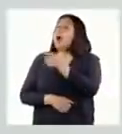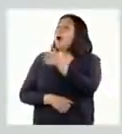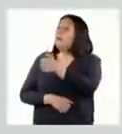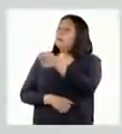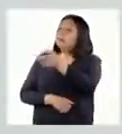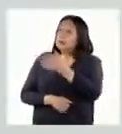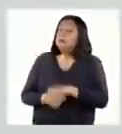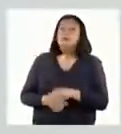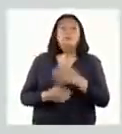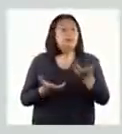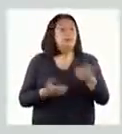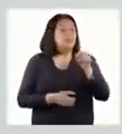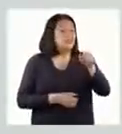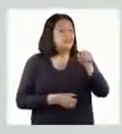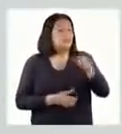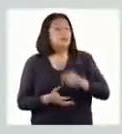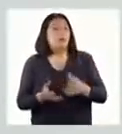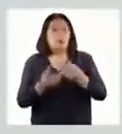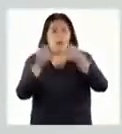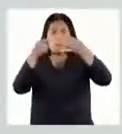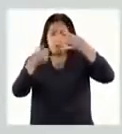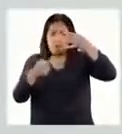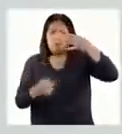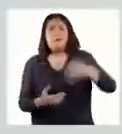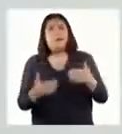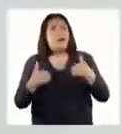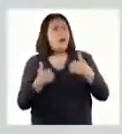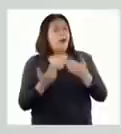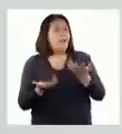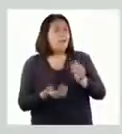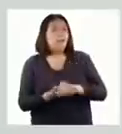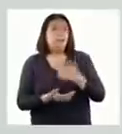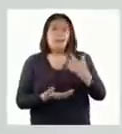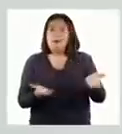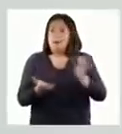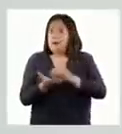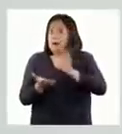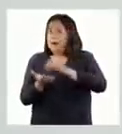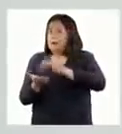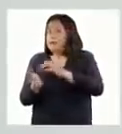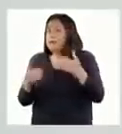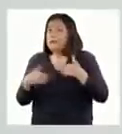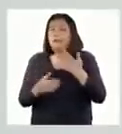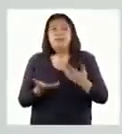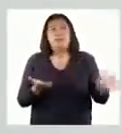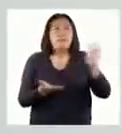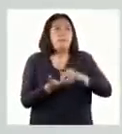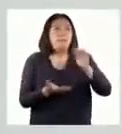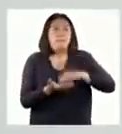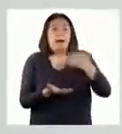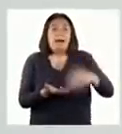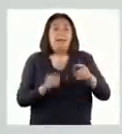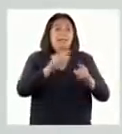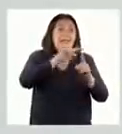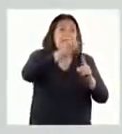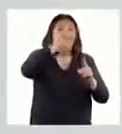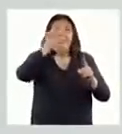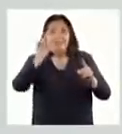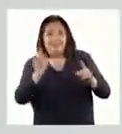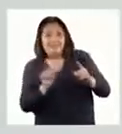bien, Patricia. Esos son muchos animales. Y al haber más animales, hay más